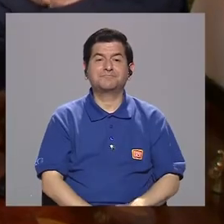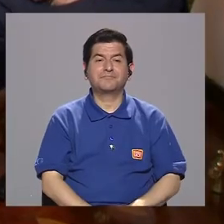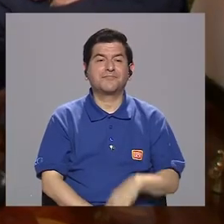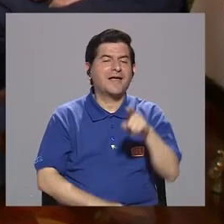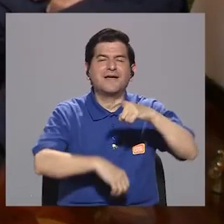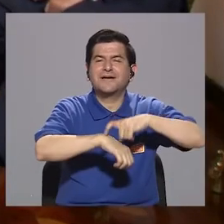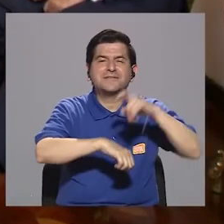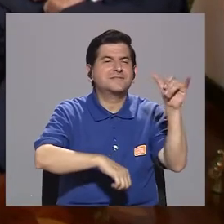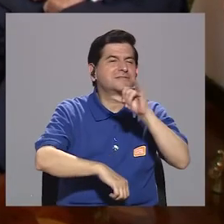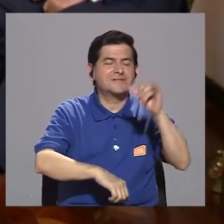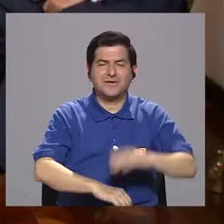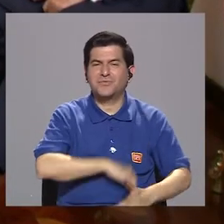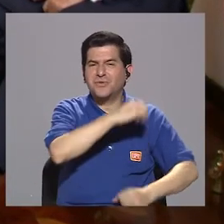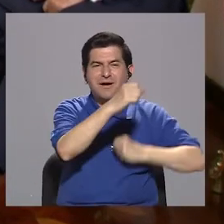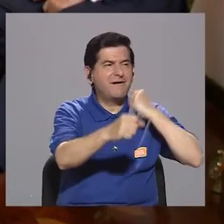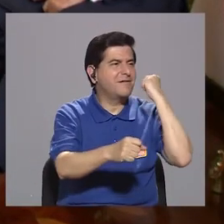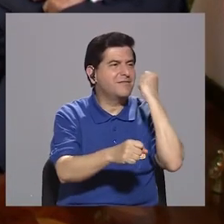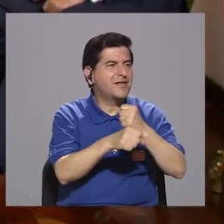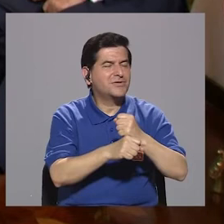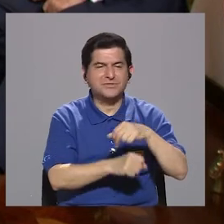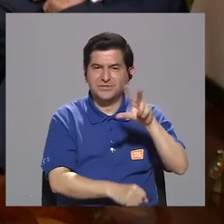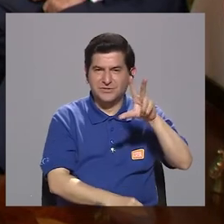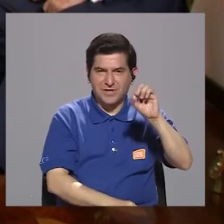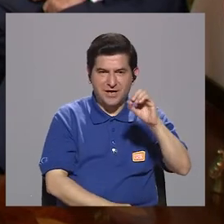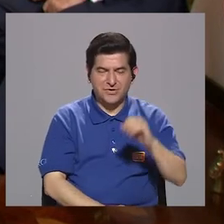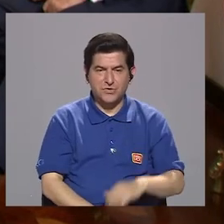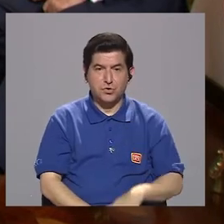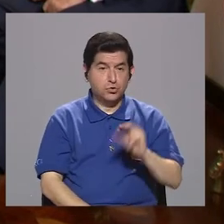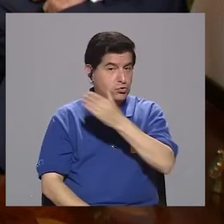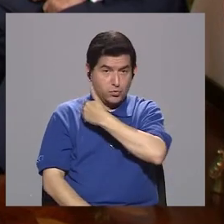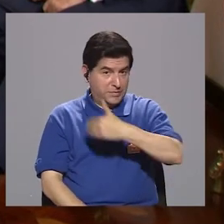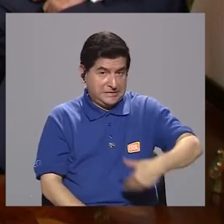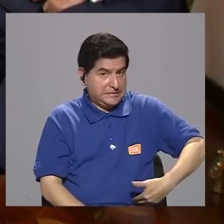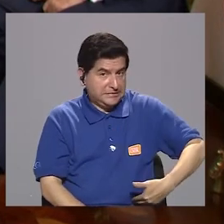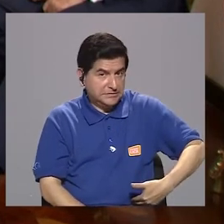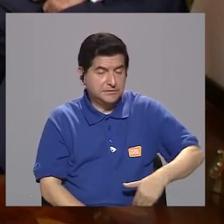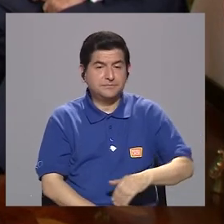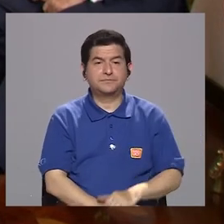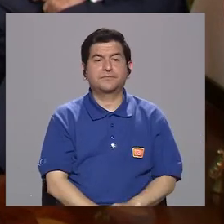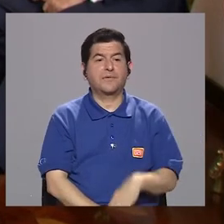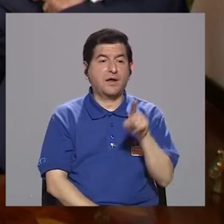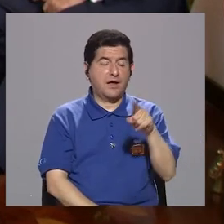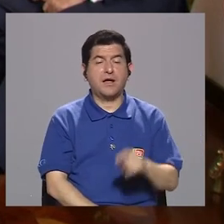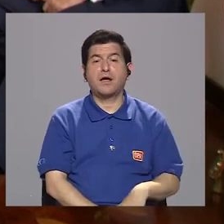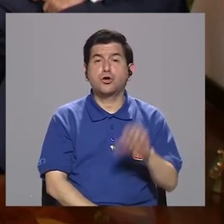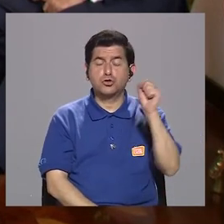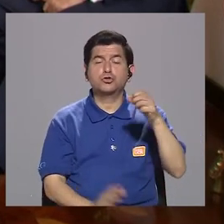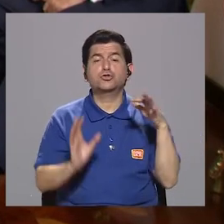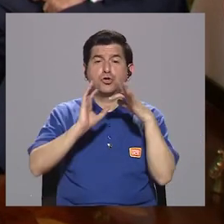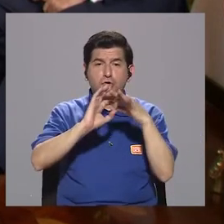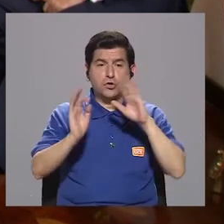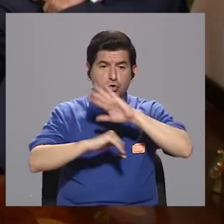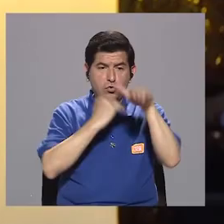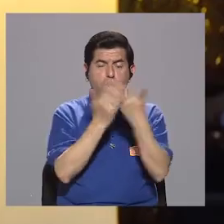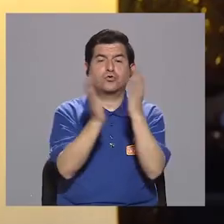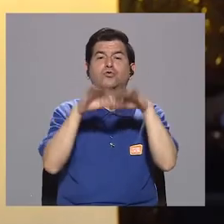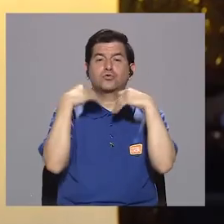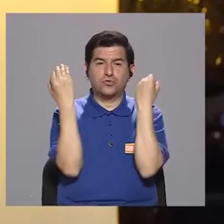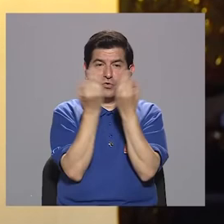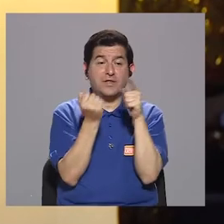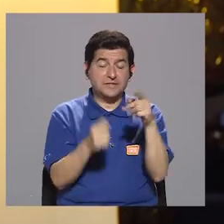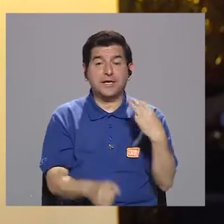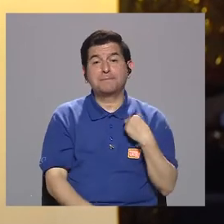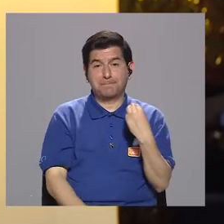en esa etapa también de los años 30, que no había llegado a la presidencia, y que estaba en relación con todas esas familias, porque